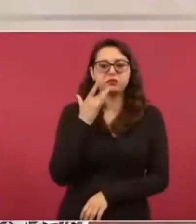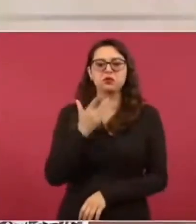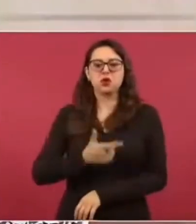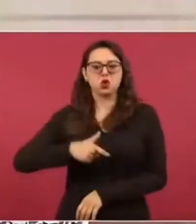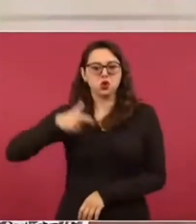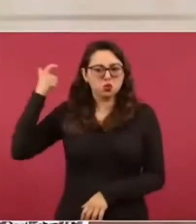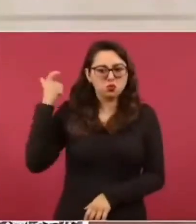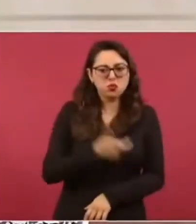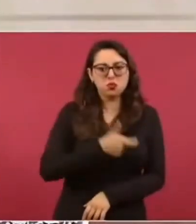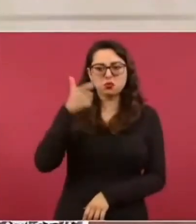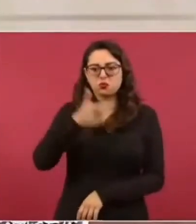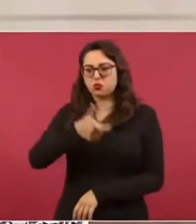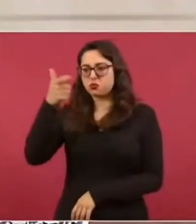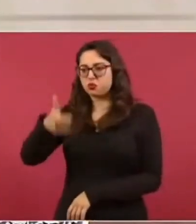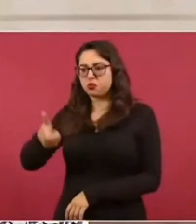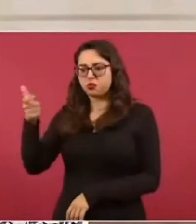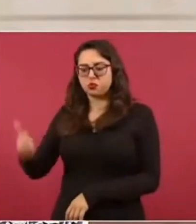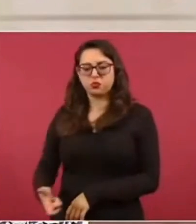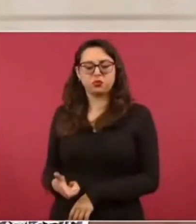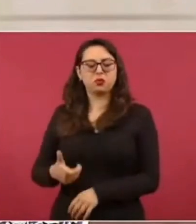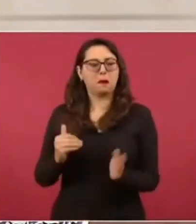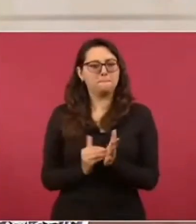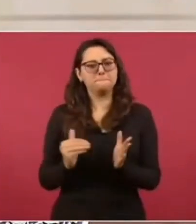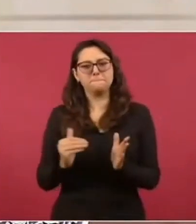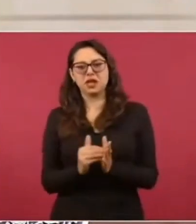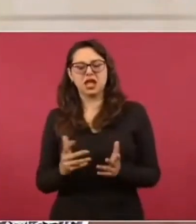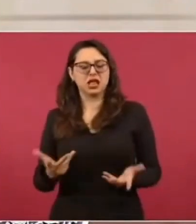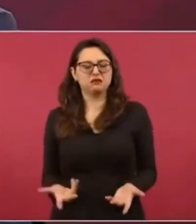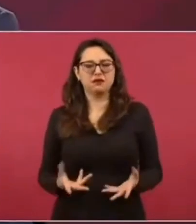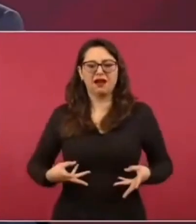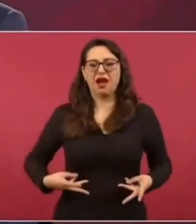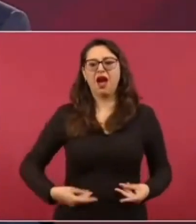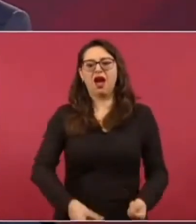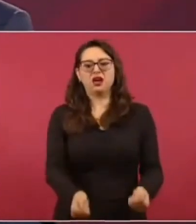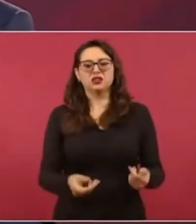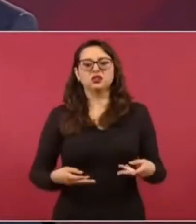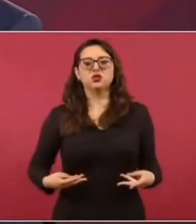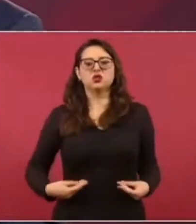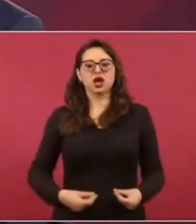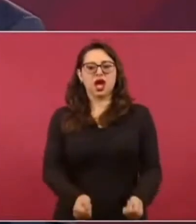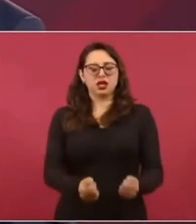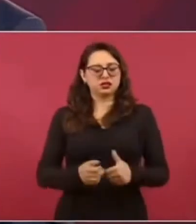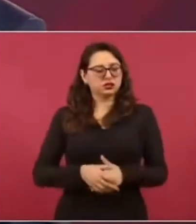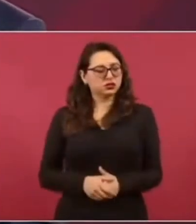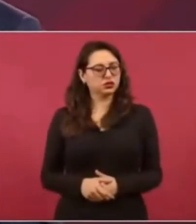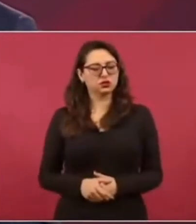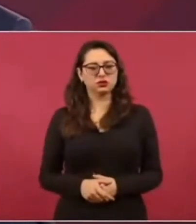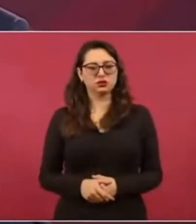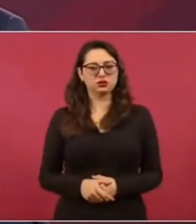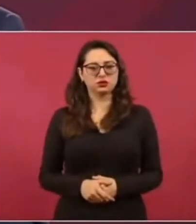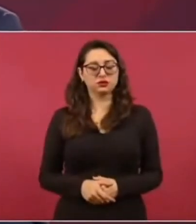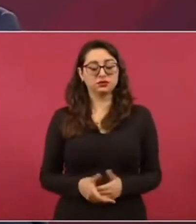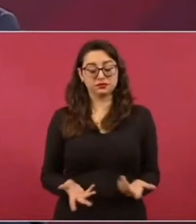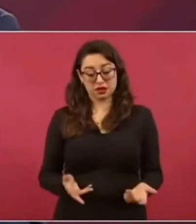sueldos elevadísimos a los altos funcionarios públicos. Por cierto, ayer estaba yo viendo